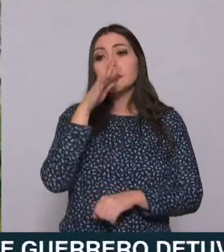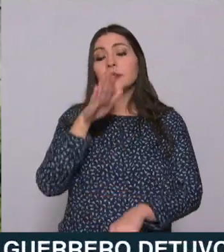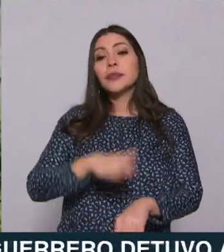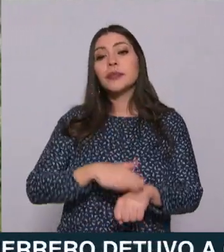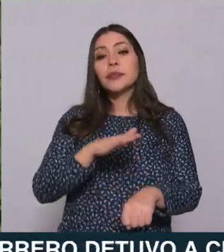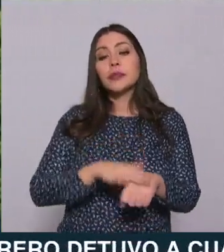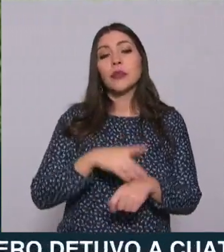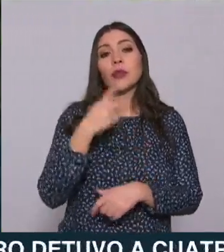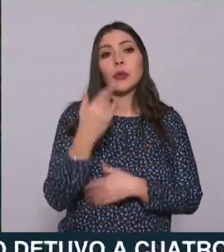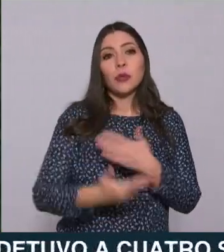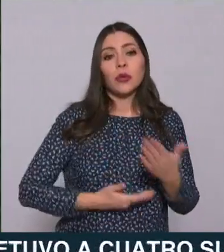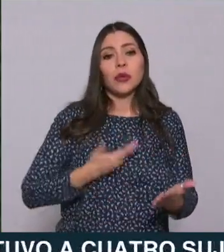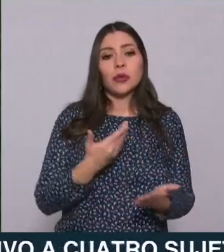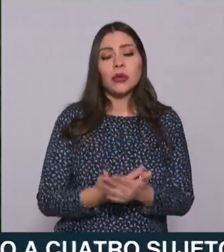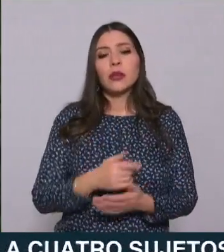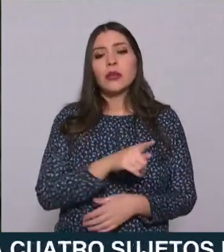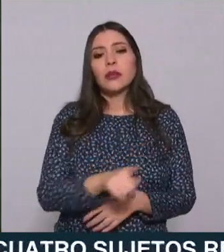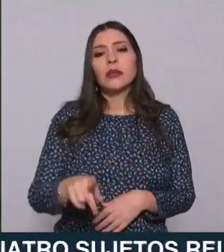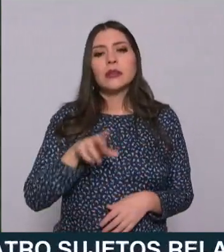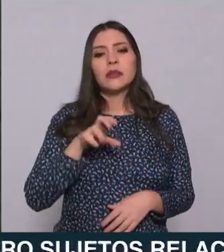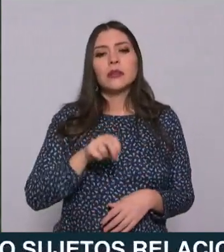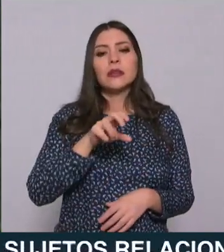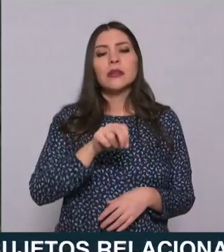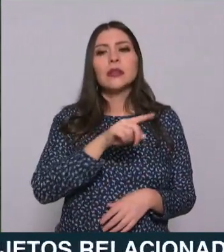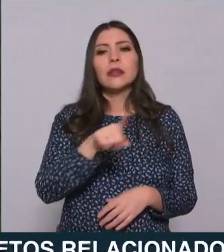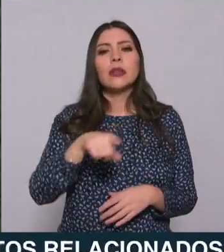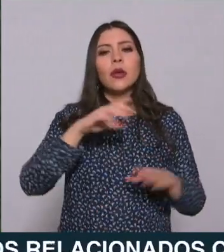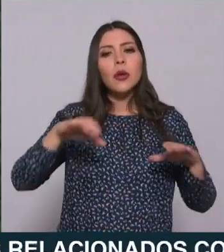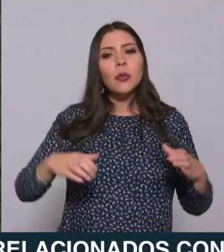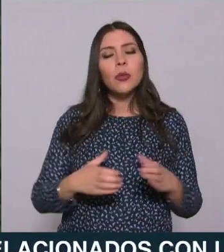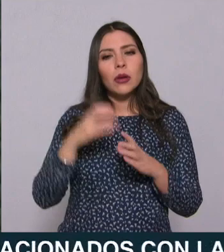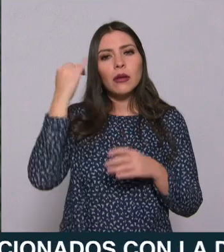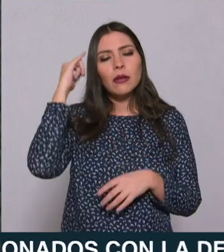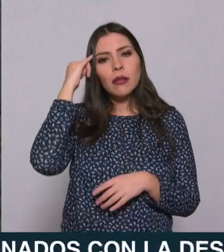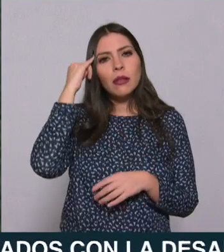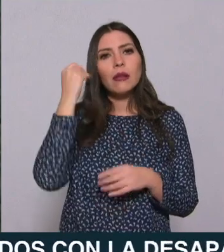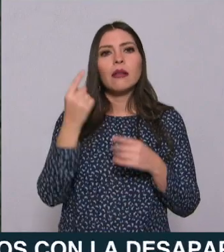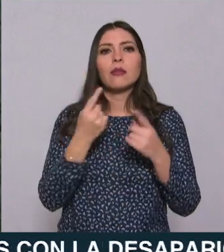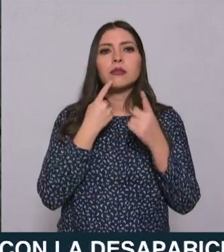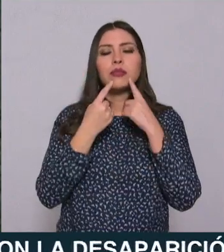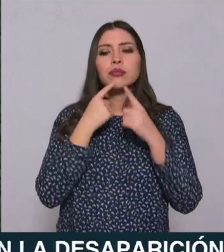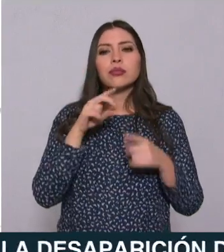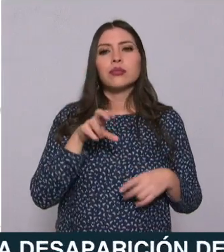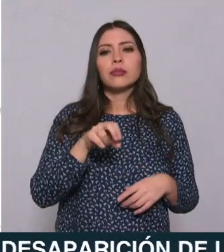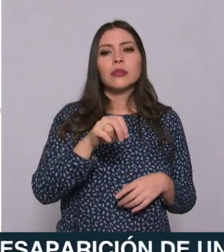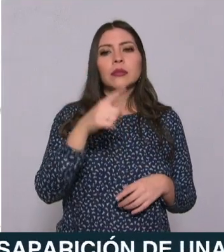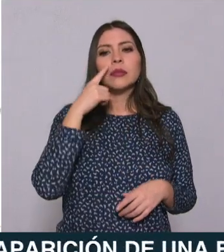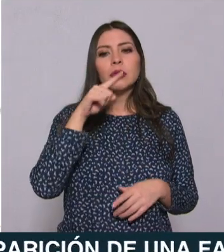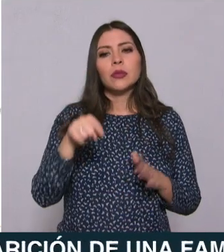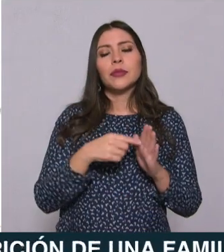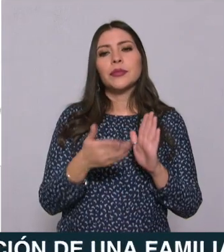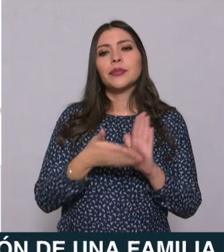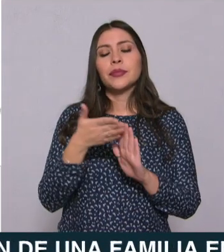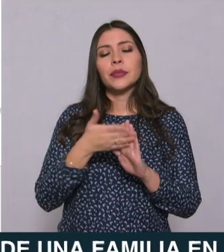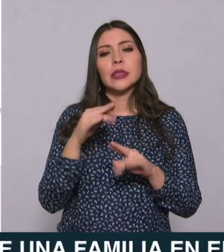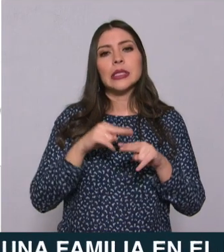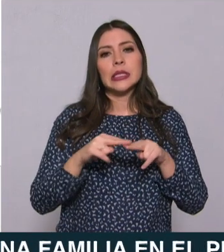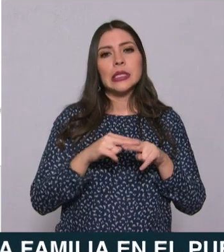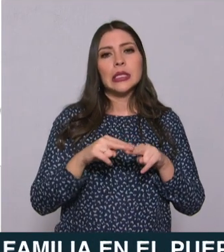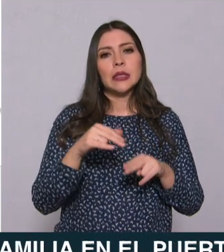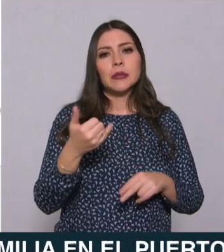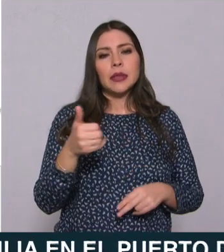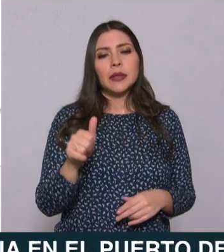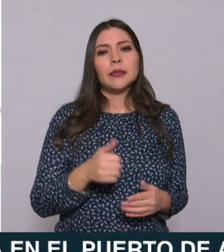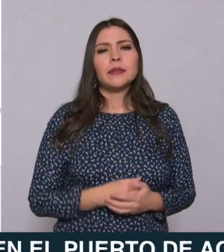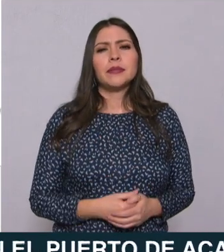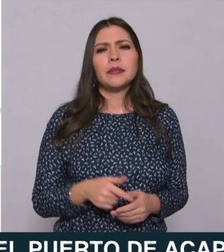del proyecto se ha tenido diálogo con las comunidades indígenas ubicadas en el trayecto del Tren Maya. Hemos ubicado